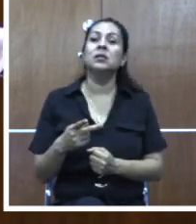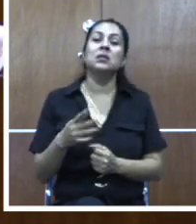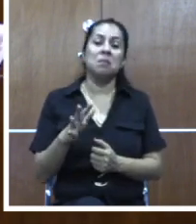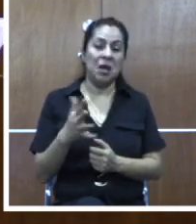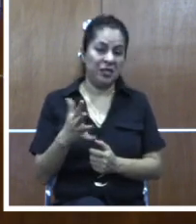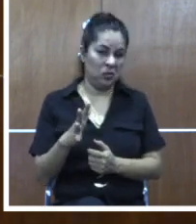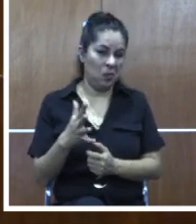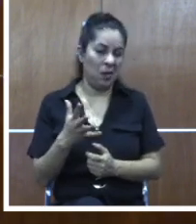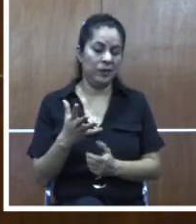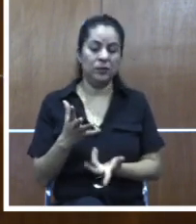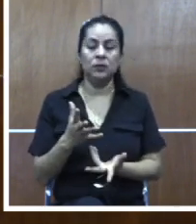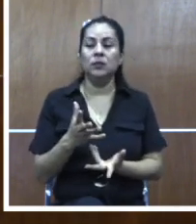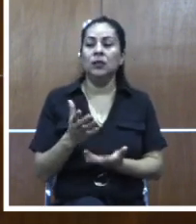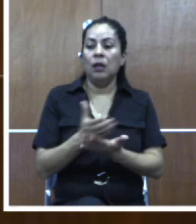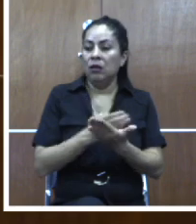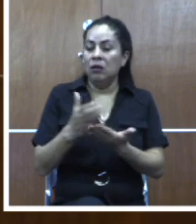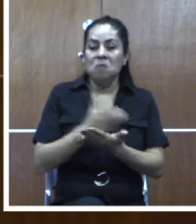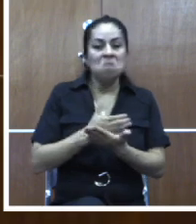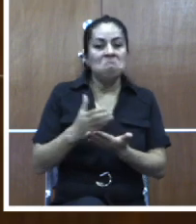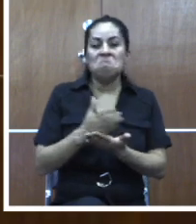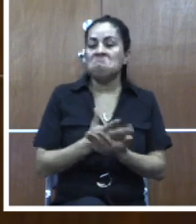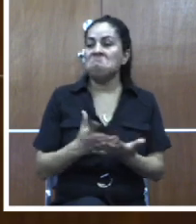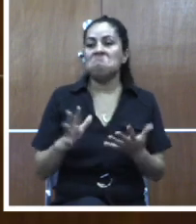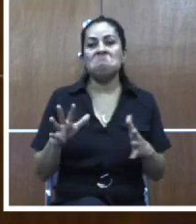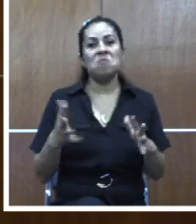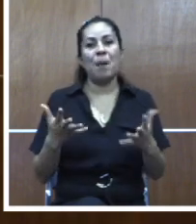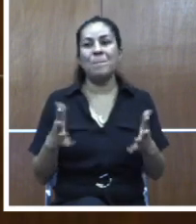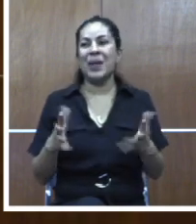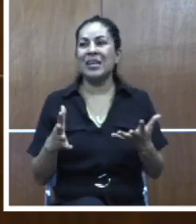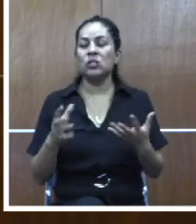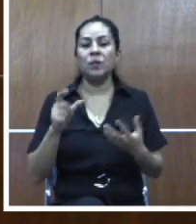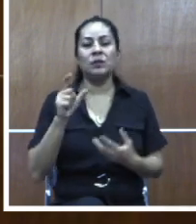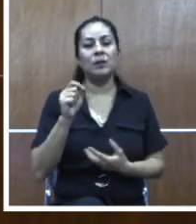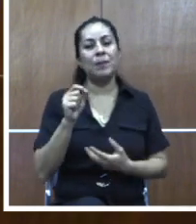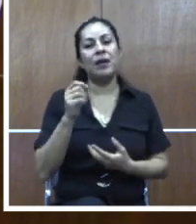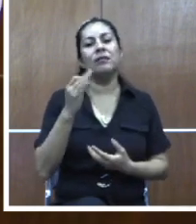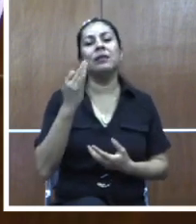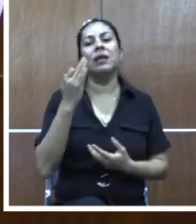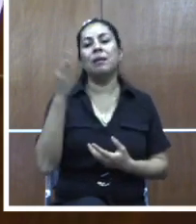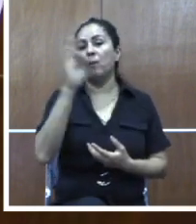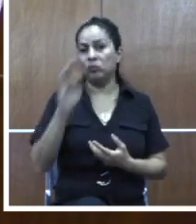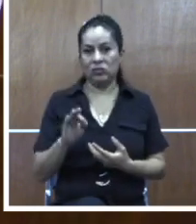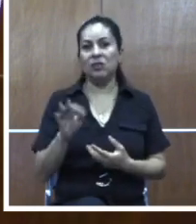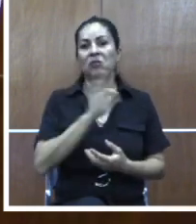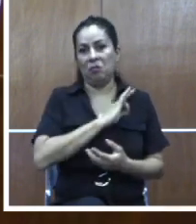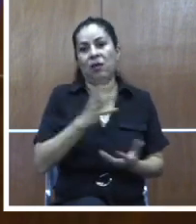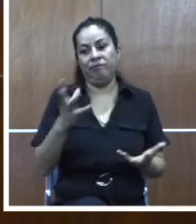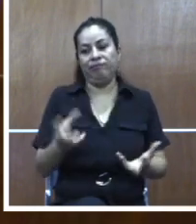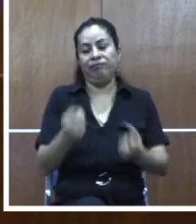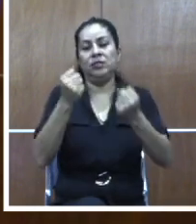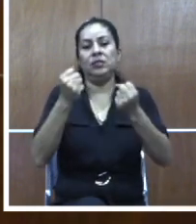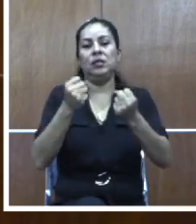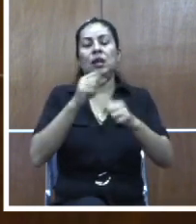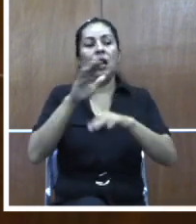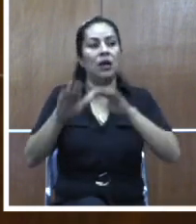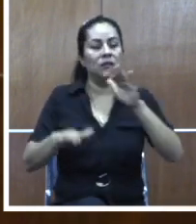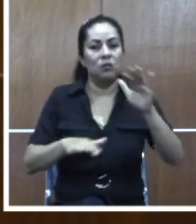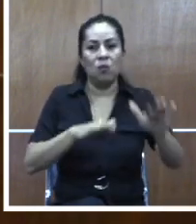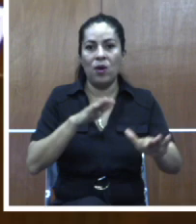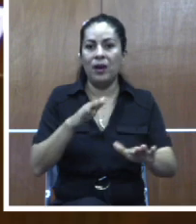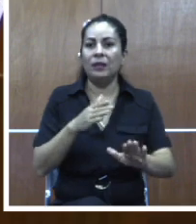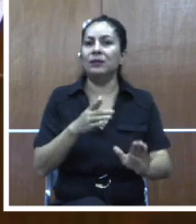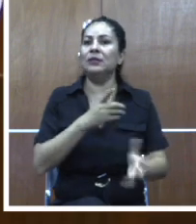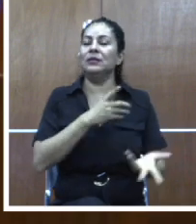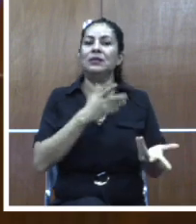medianos, la tasa de curación es aproximadamente del 20%. Las defunciones